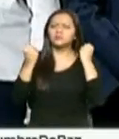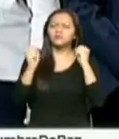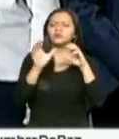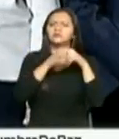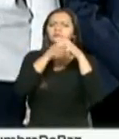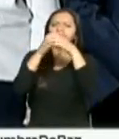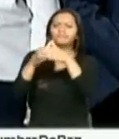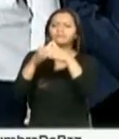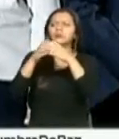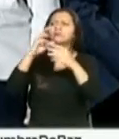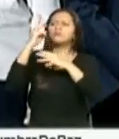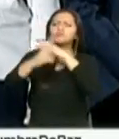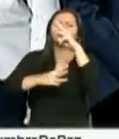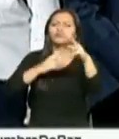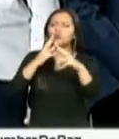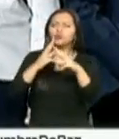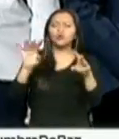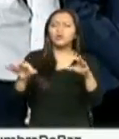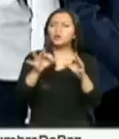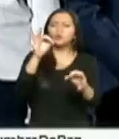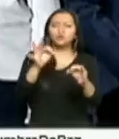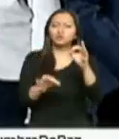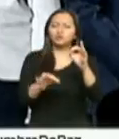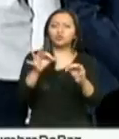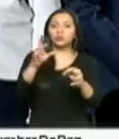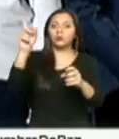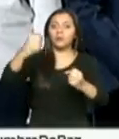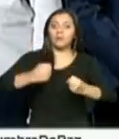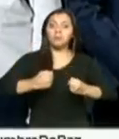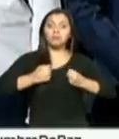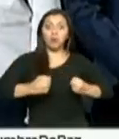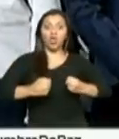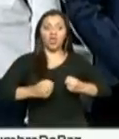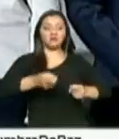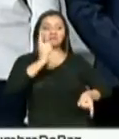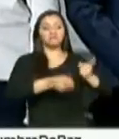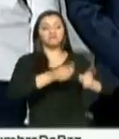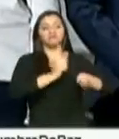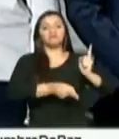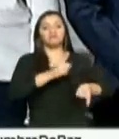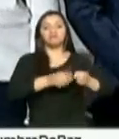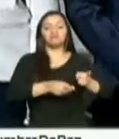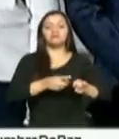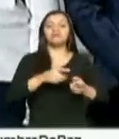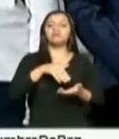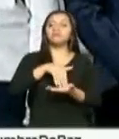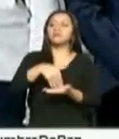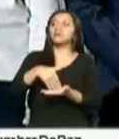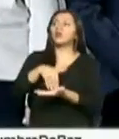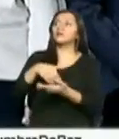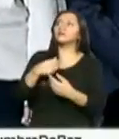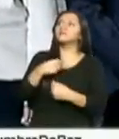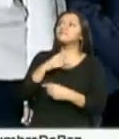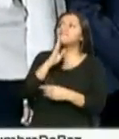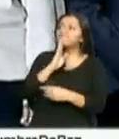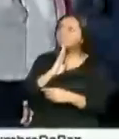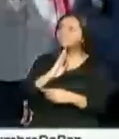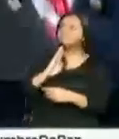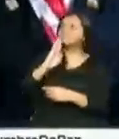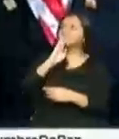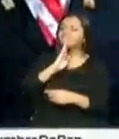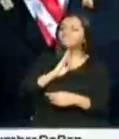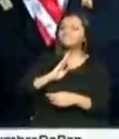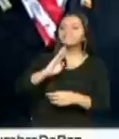inmoral, donde todo está en función del más fuerte, donde todo está en función del capital, no del ser humano, en función